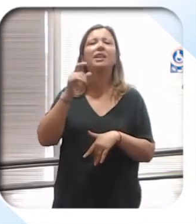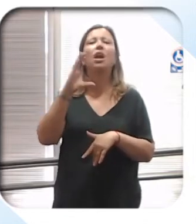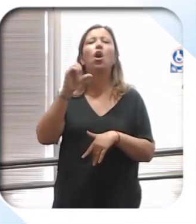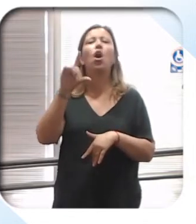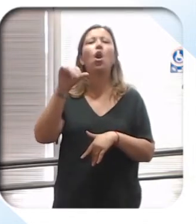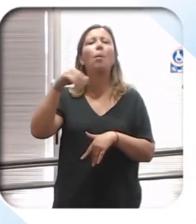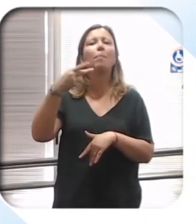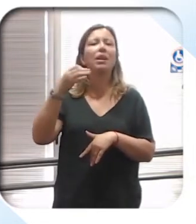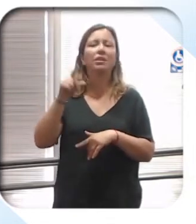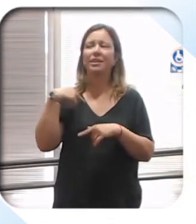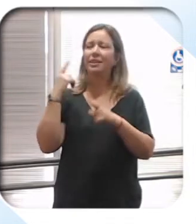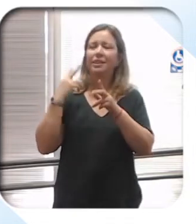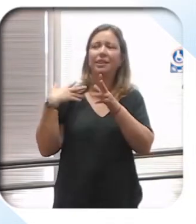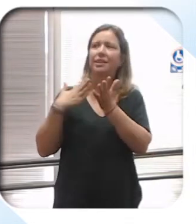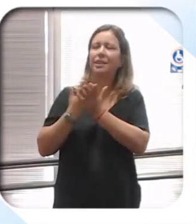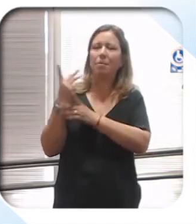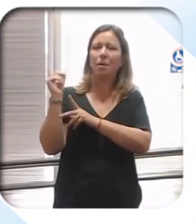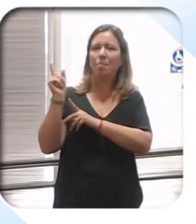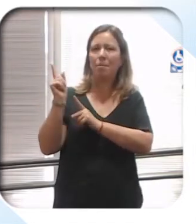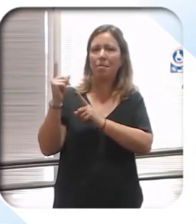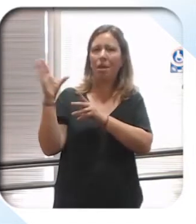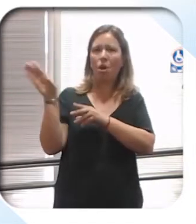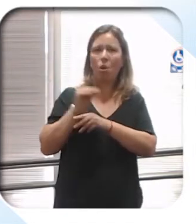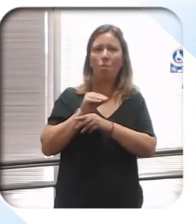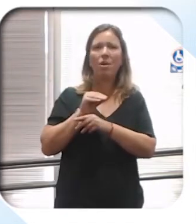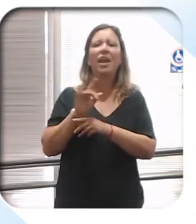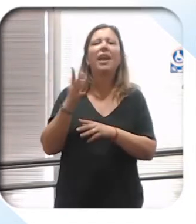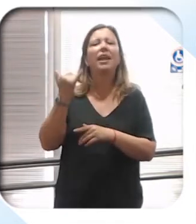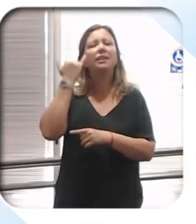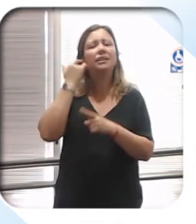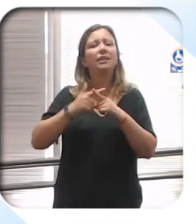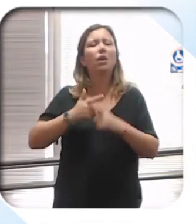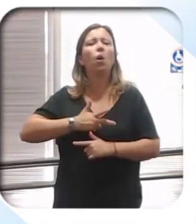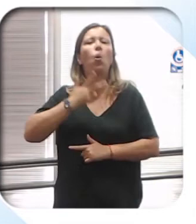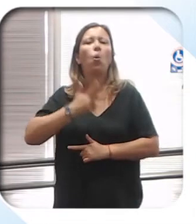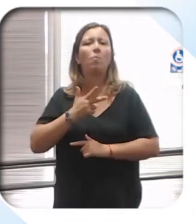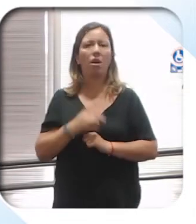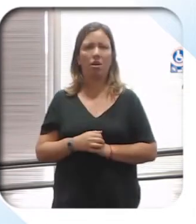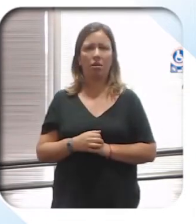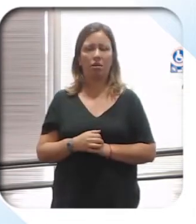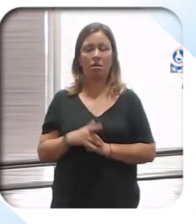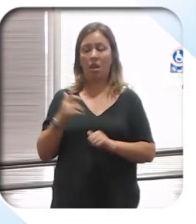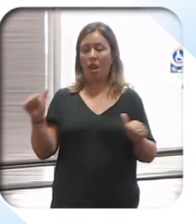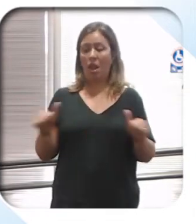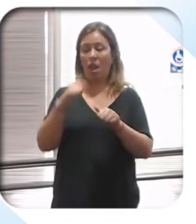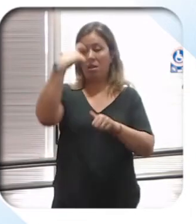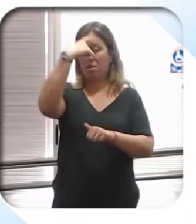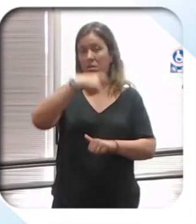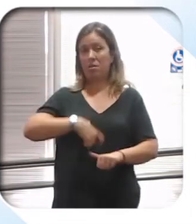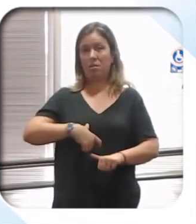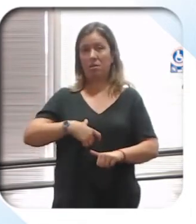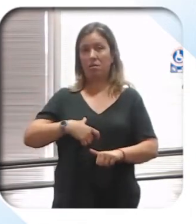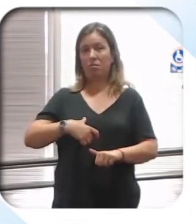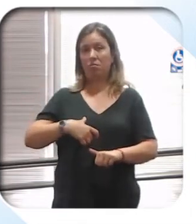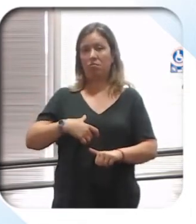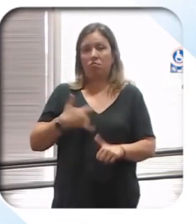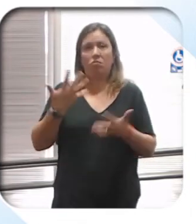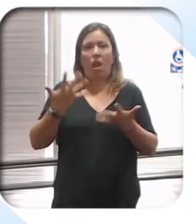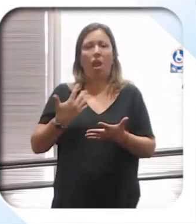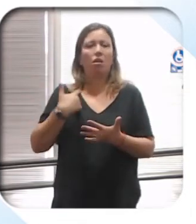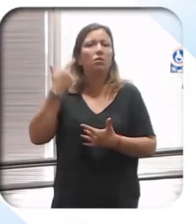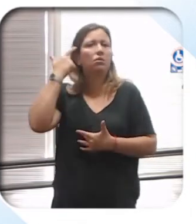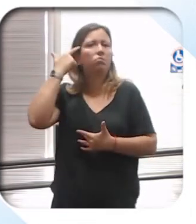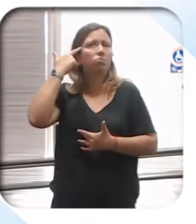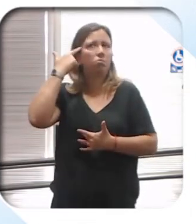que yo sigo hablando de ella. ¿Qué es la sexualidad humana? Bueno, son conductas o comportamientos de fuente